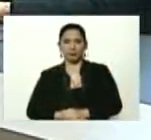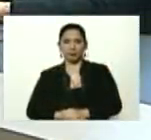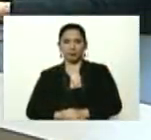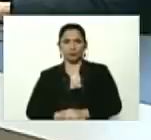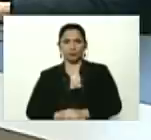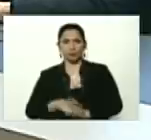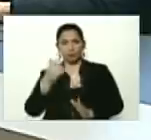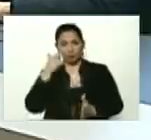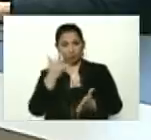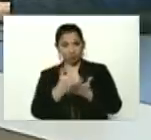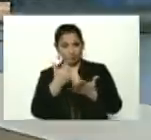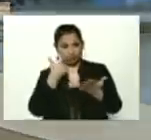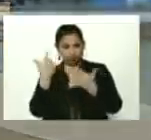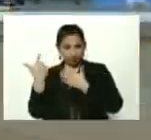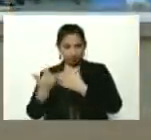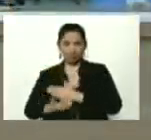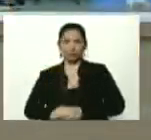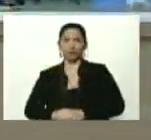Fíjense una cosa.